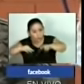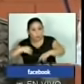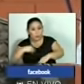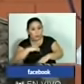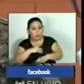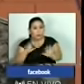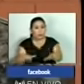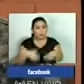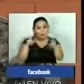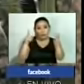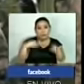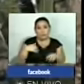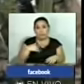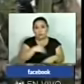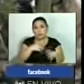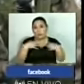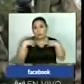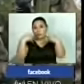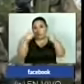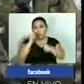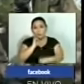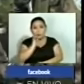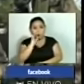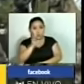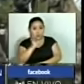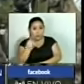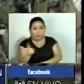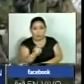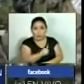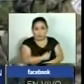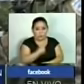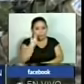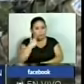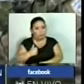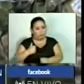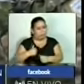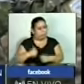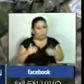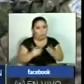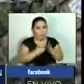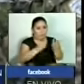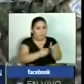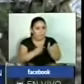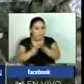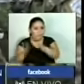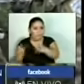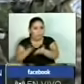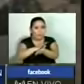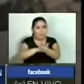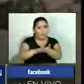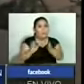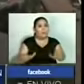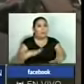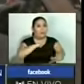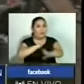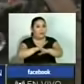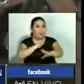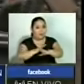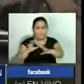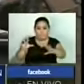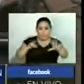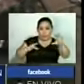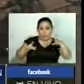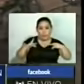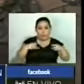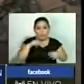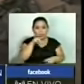protocolo de salud. Sostienen que a los agentes se les aplican todas las medidas sanitarias para evitar ser contagiados en